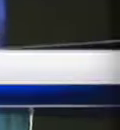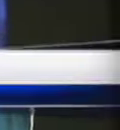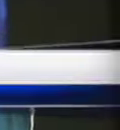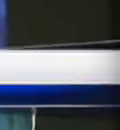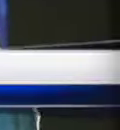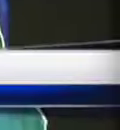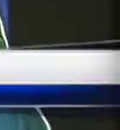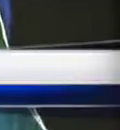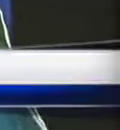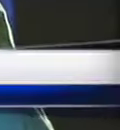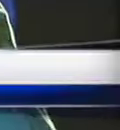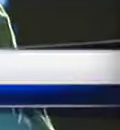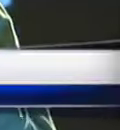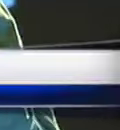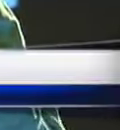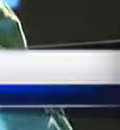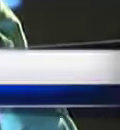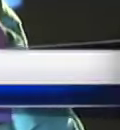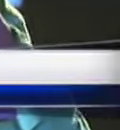de Alfaro.